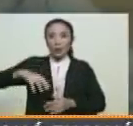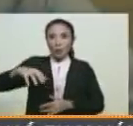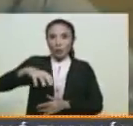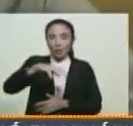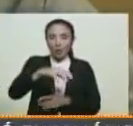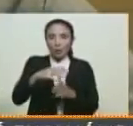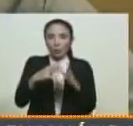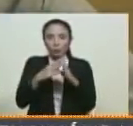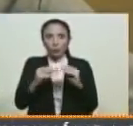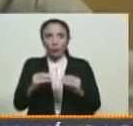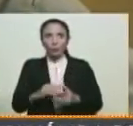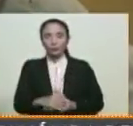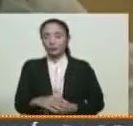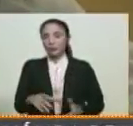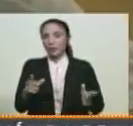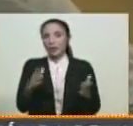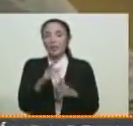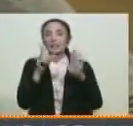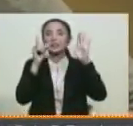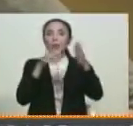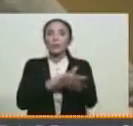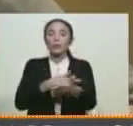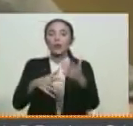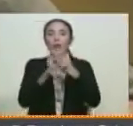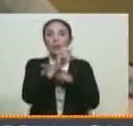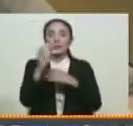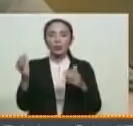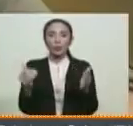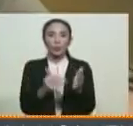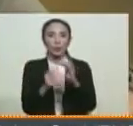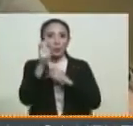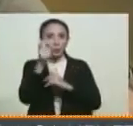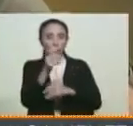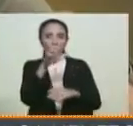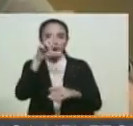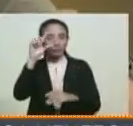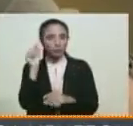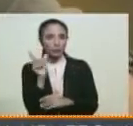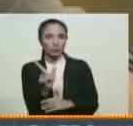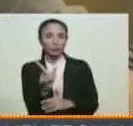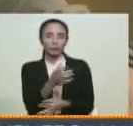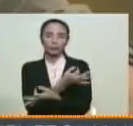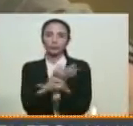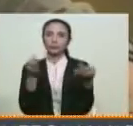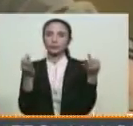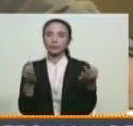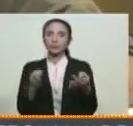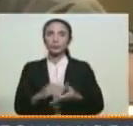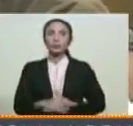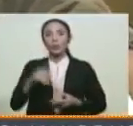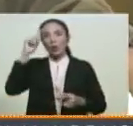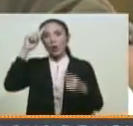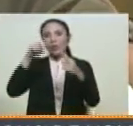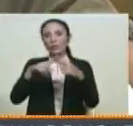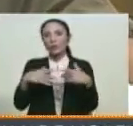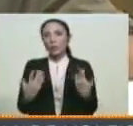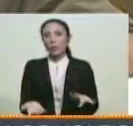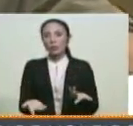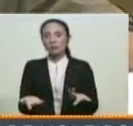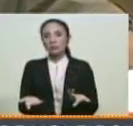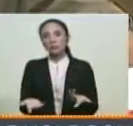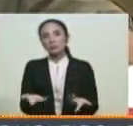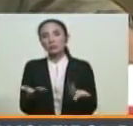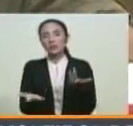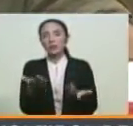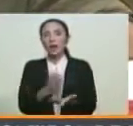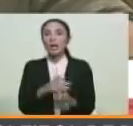nacional, Naguará, 6.300.000 carnetizados, militantes. La meta tiene que ser, camarada,